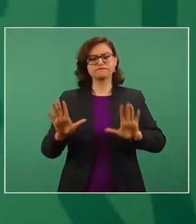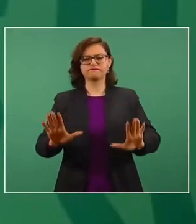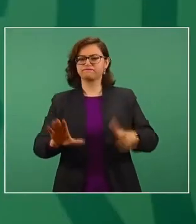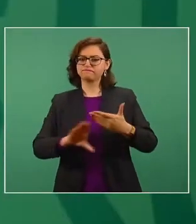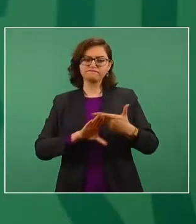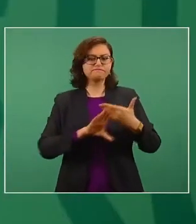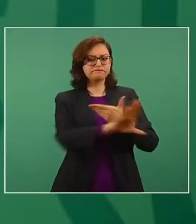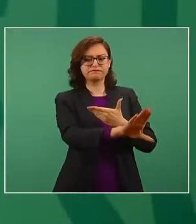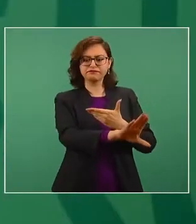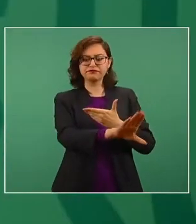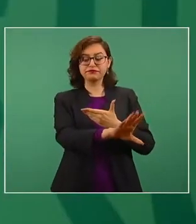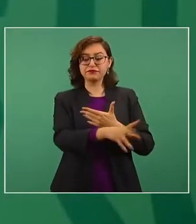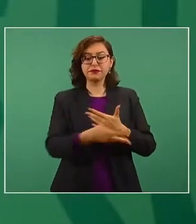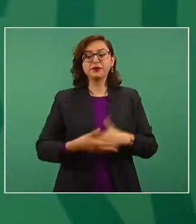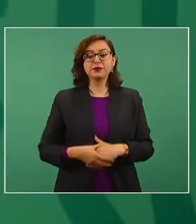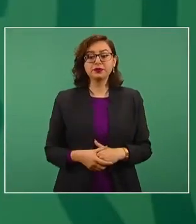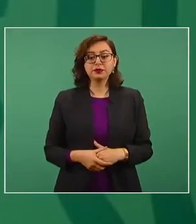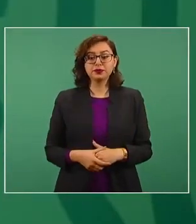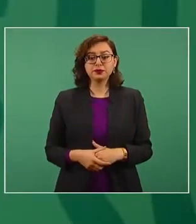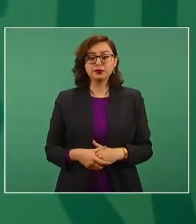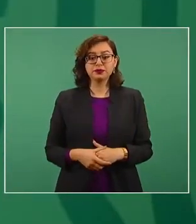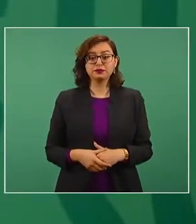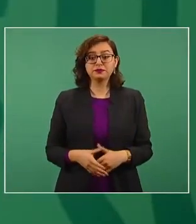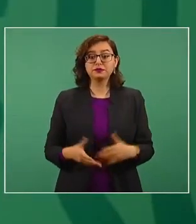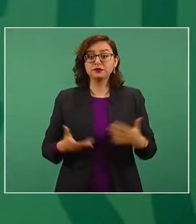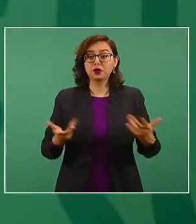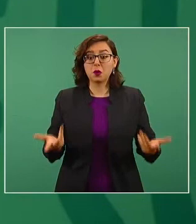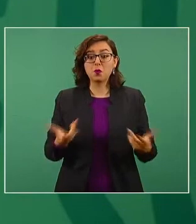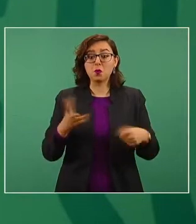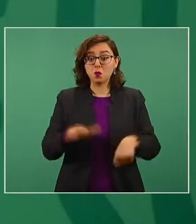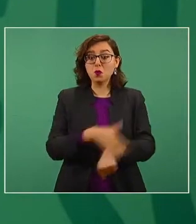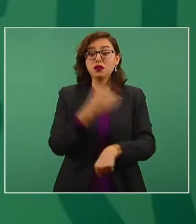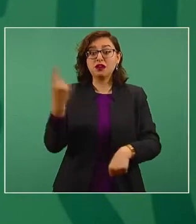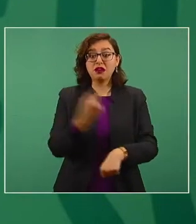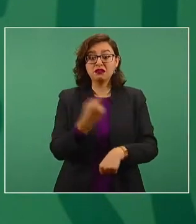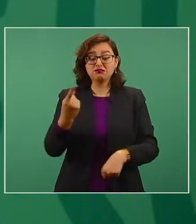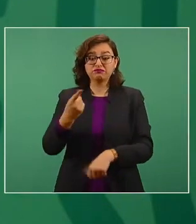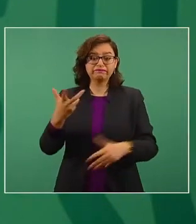que se lastime, se dañe a nadie.